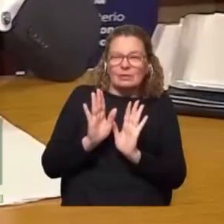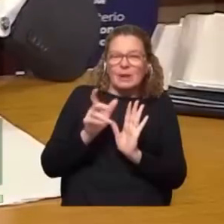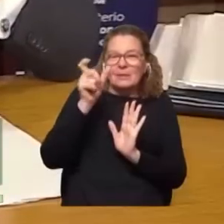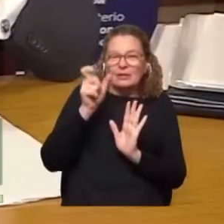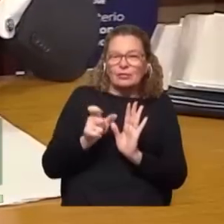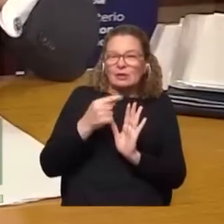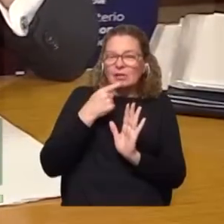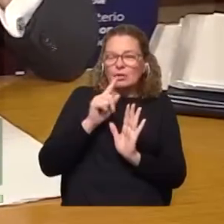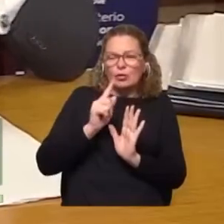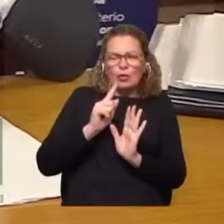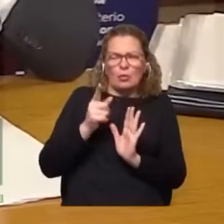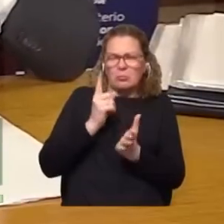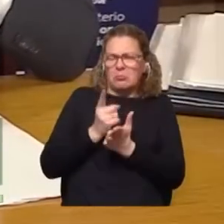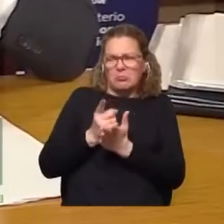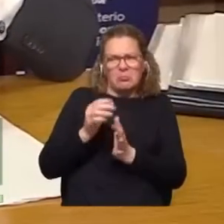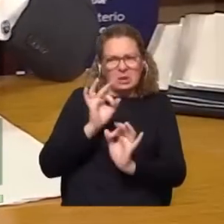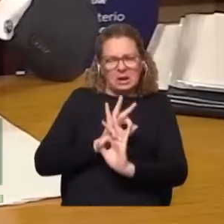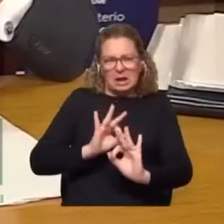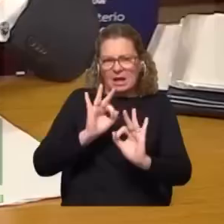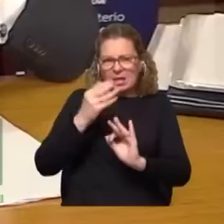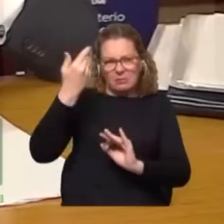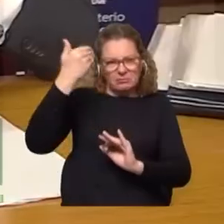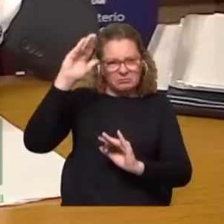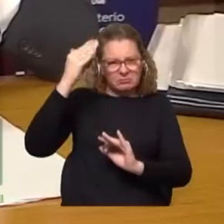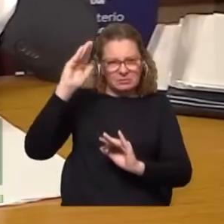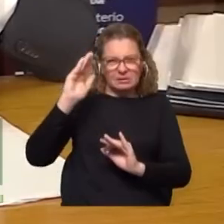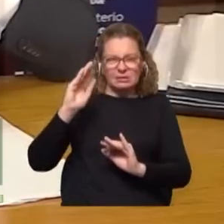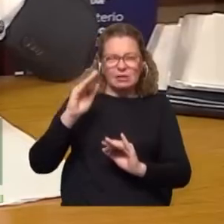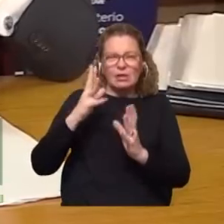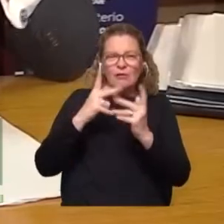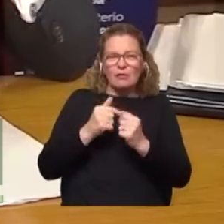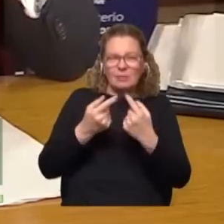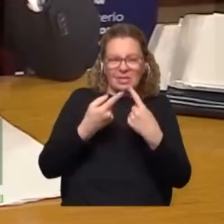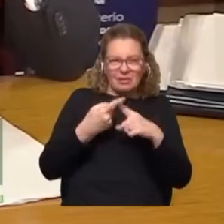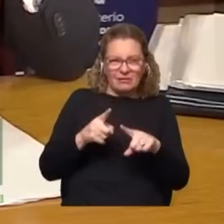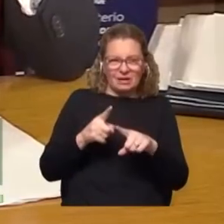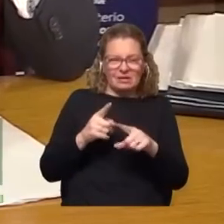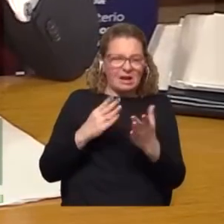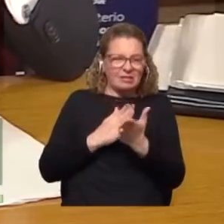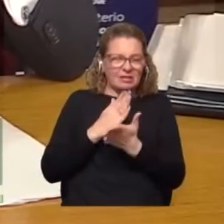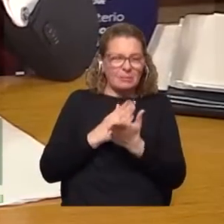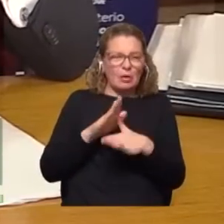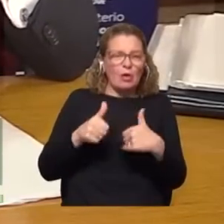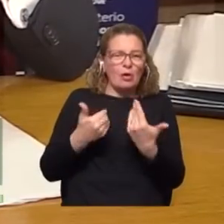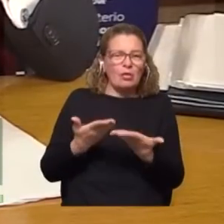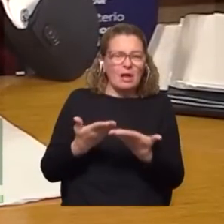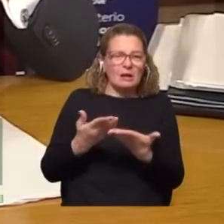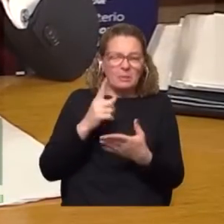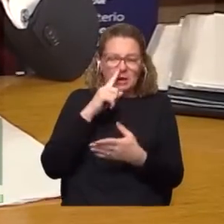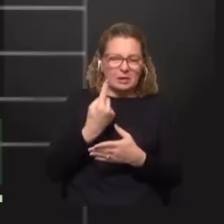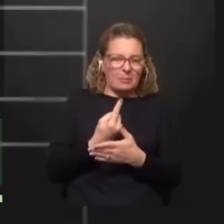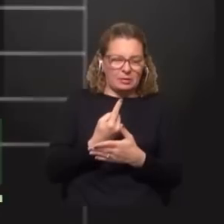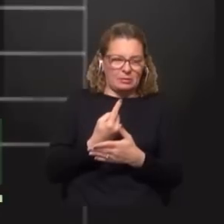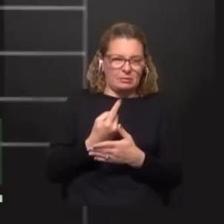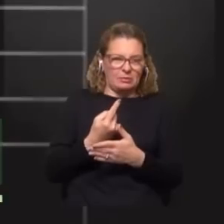funcionarios negaron haber recibido instrucciones de algún jerarca de proceder de una forma diversa a la habitual o darle celeridad al trámite